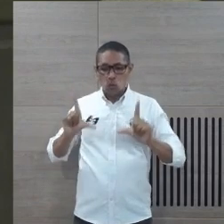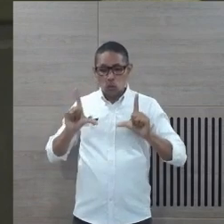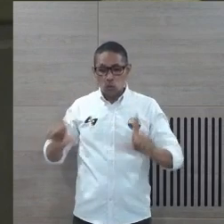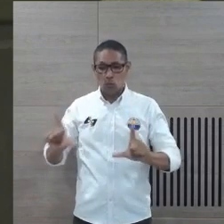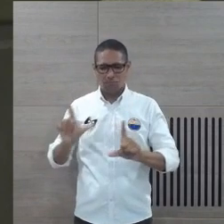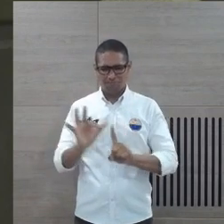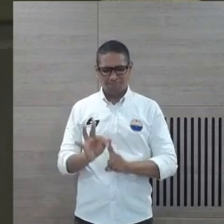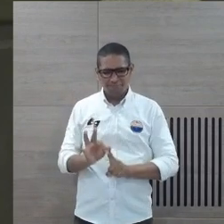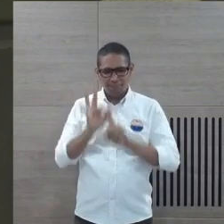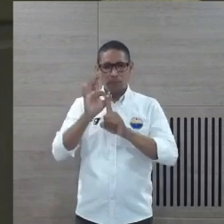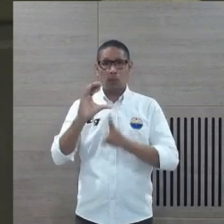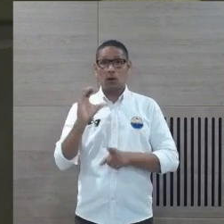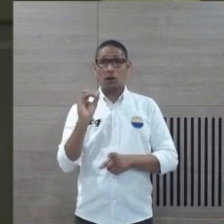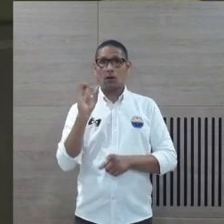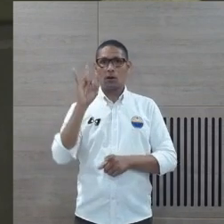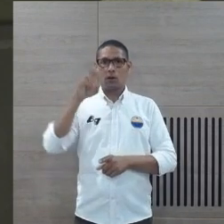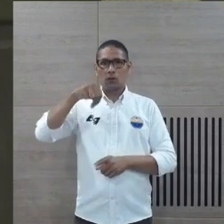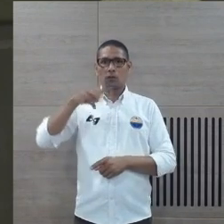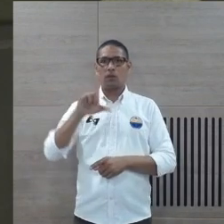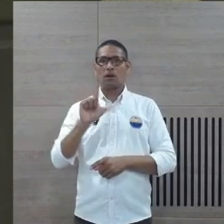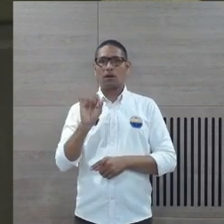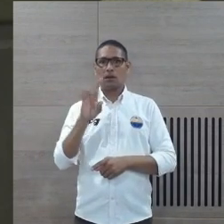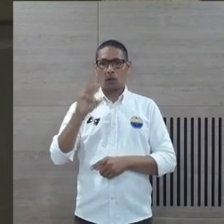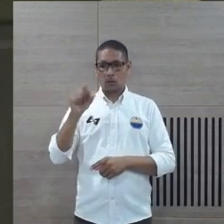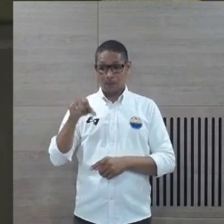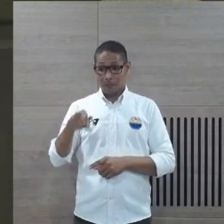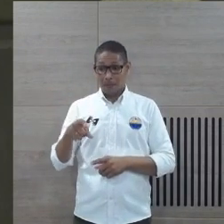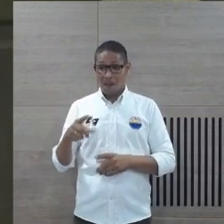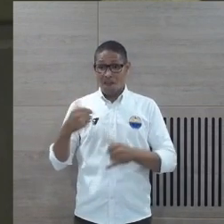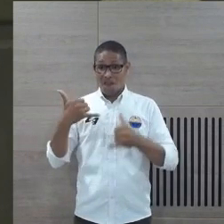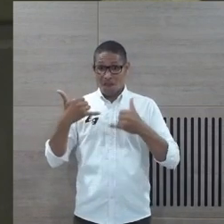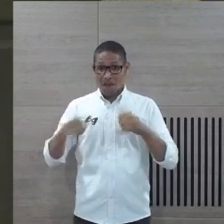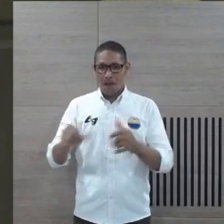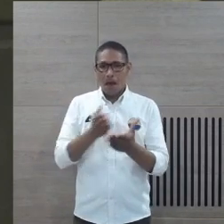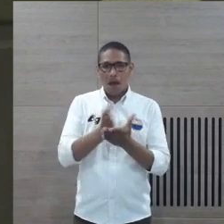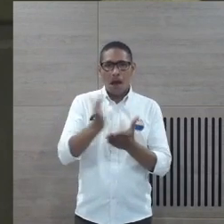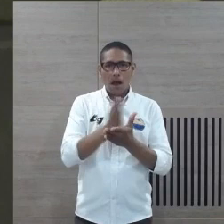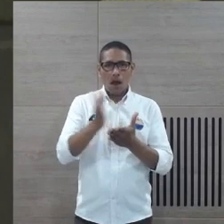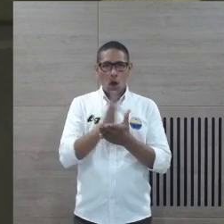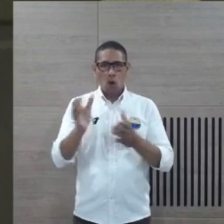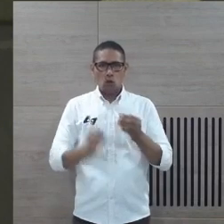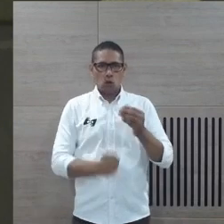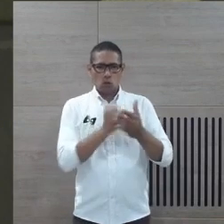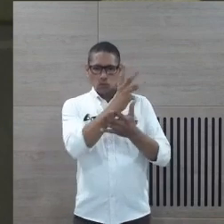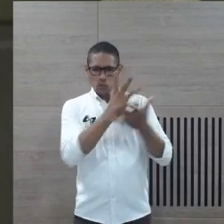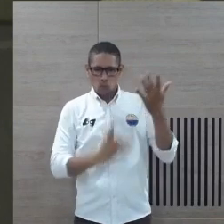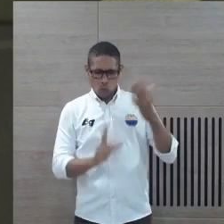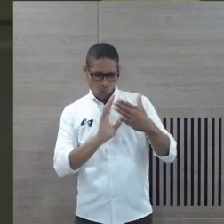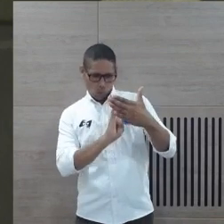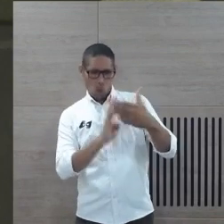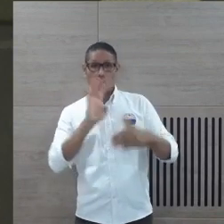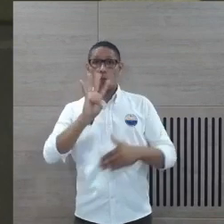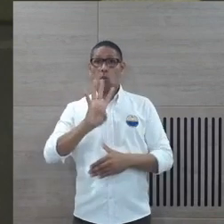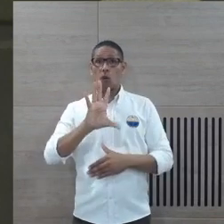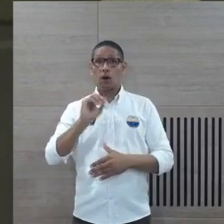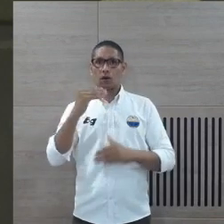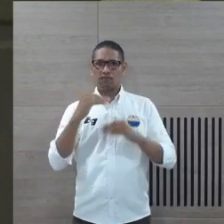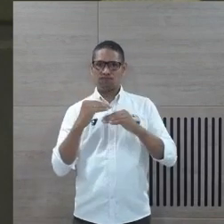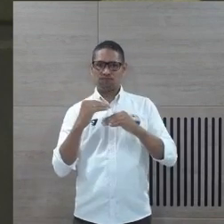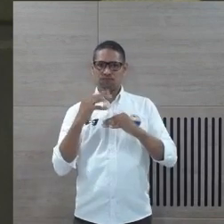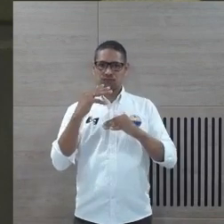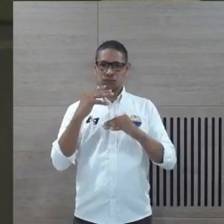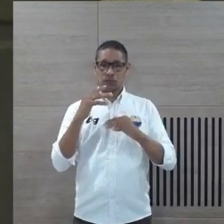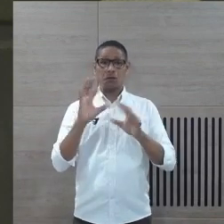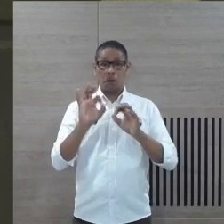promedio ponderado acumulado igual o superior a 450 puntos, se hará acreedor al diploma honorífico summa cum laude.